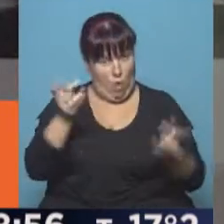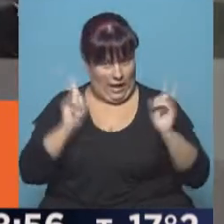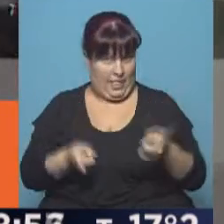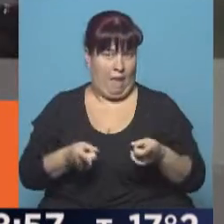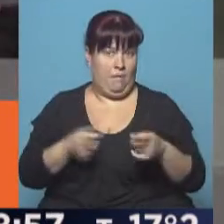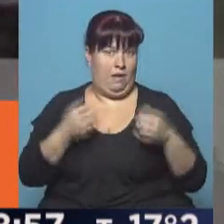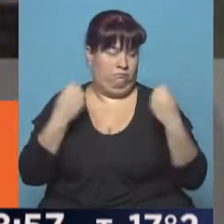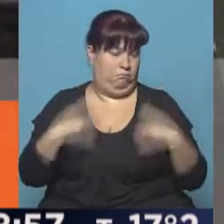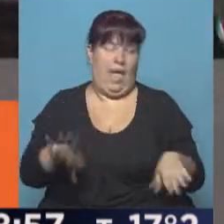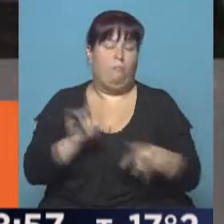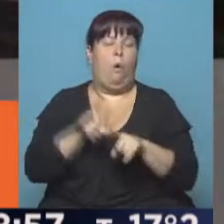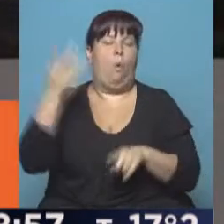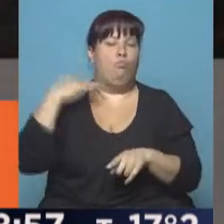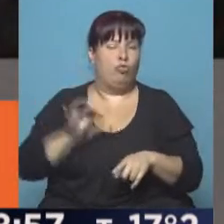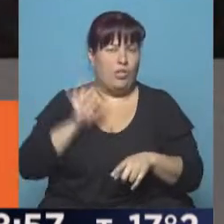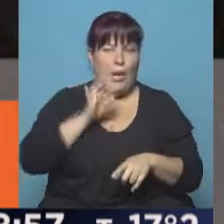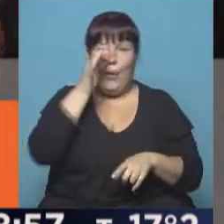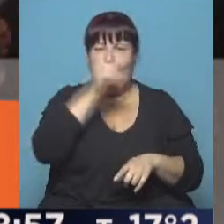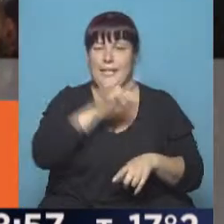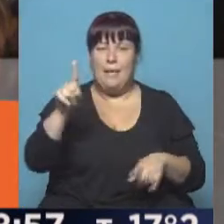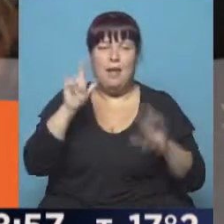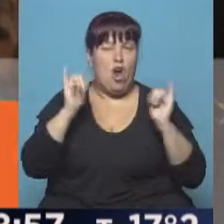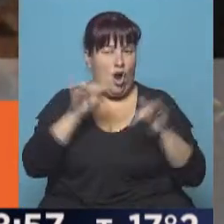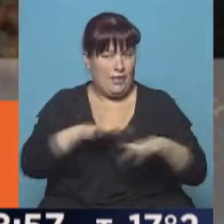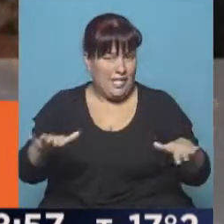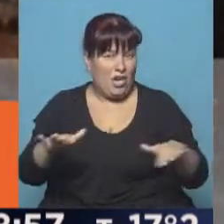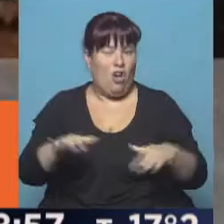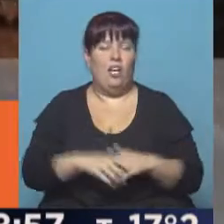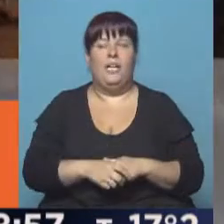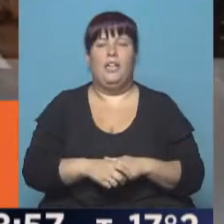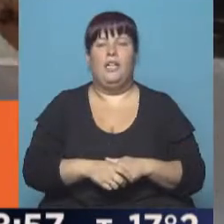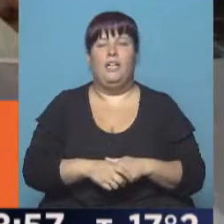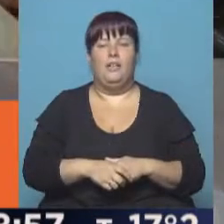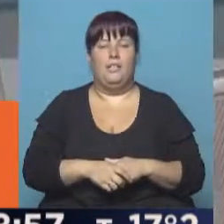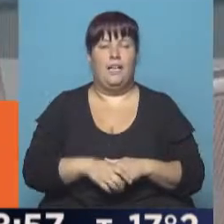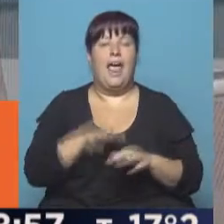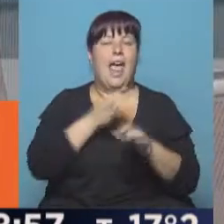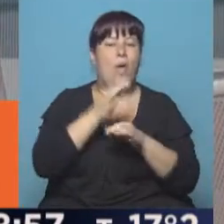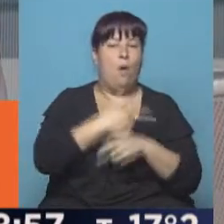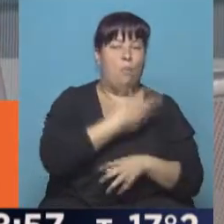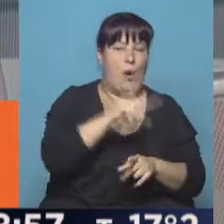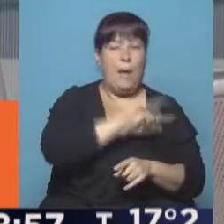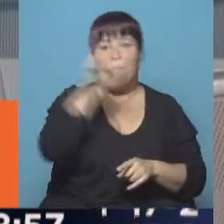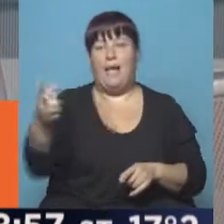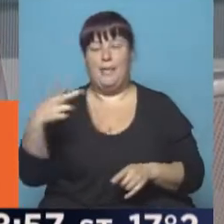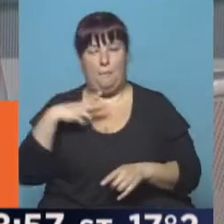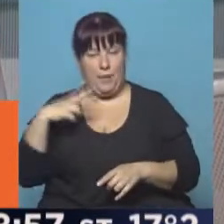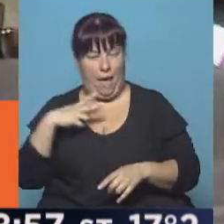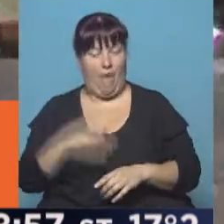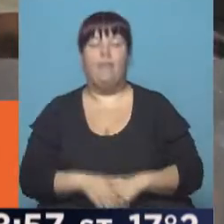pierde mucho porque en los últimos años 20 mil chicos pasaron de la educación pública a la privada